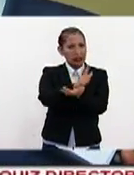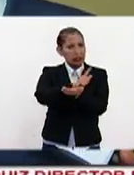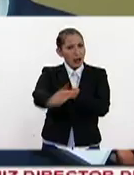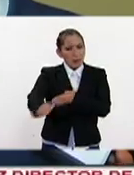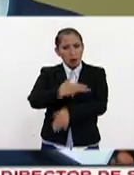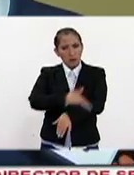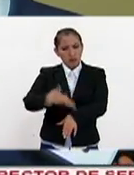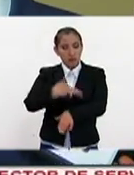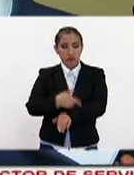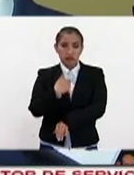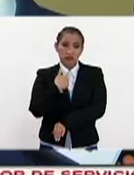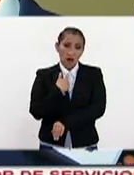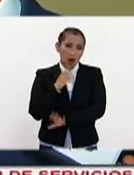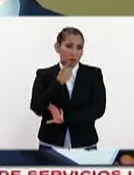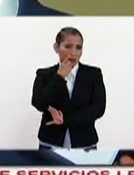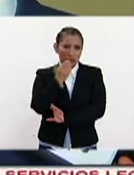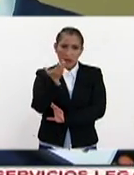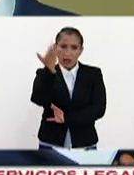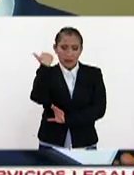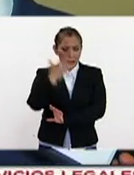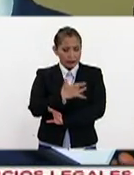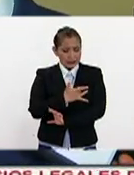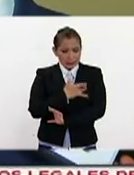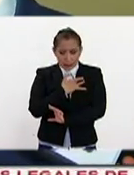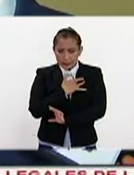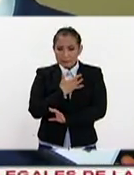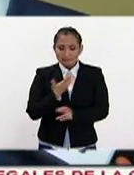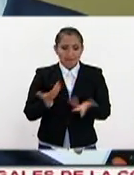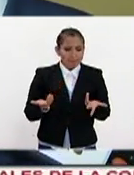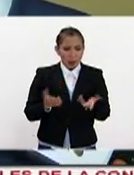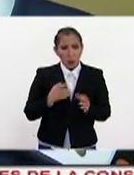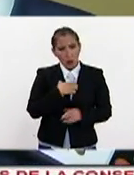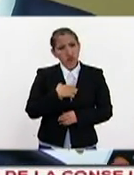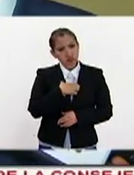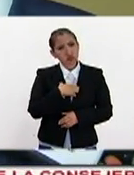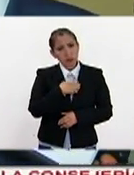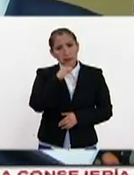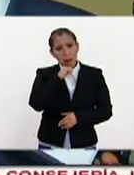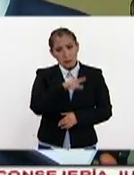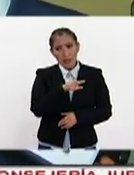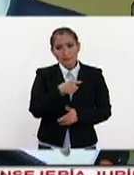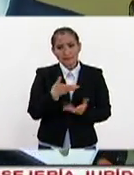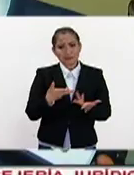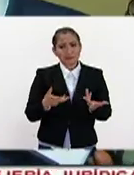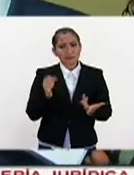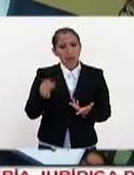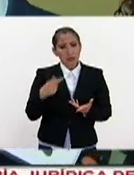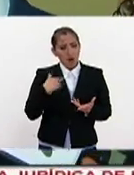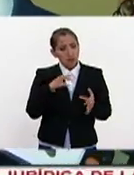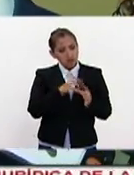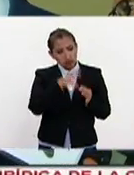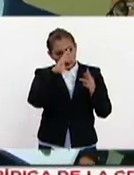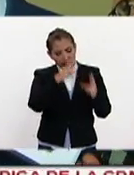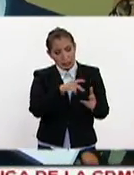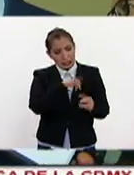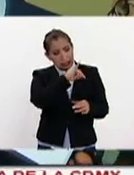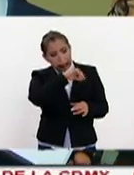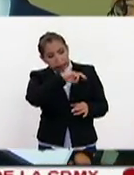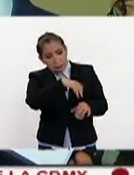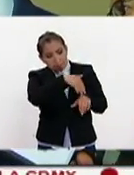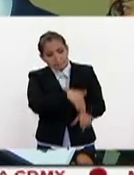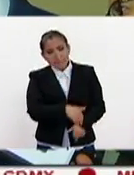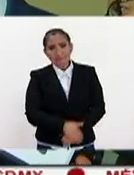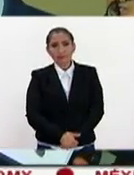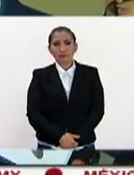transparencia el proceso, y yo, como lo he señalado, me siento pues contento y además de todo ceñido a lo que vaya definiendo el Instituto Nacional